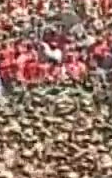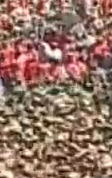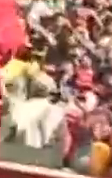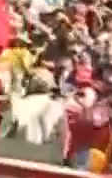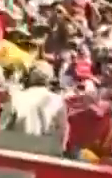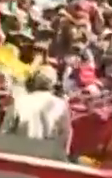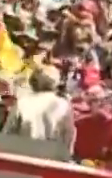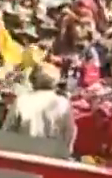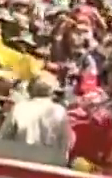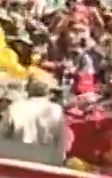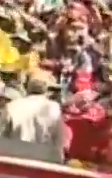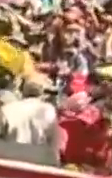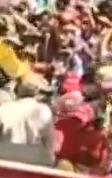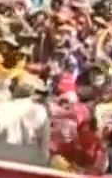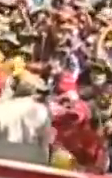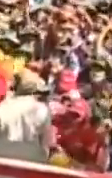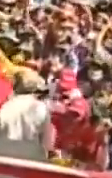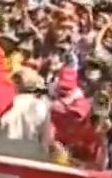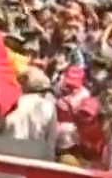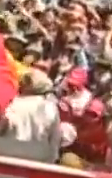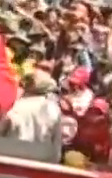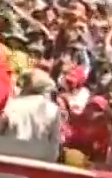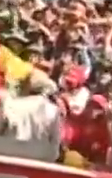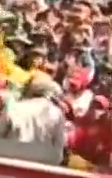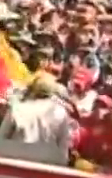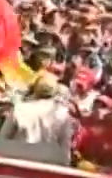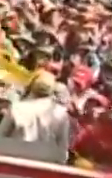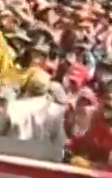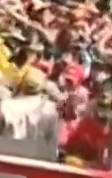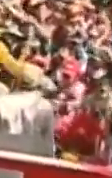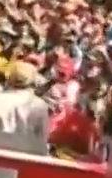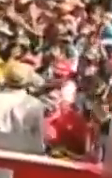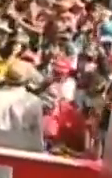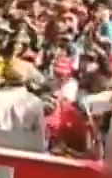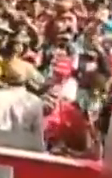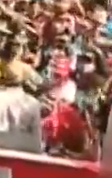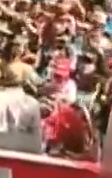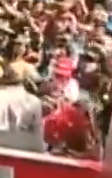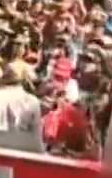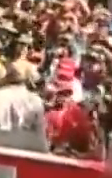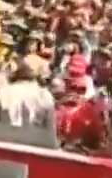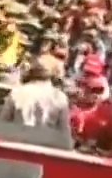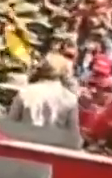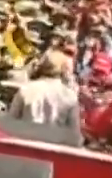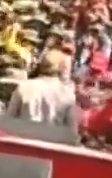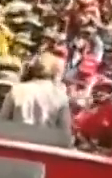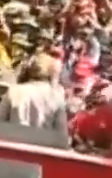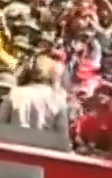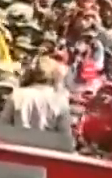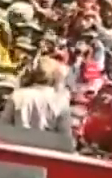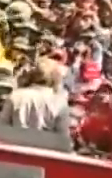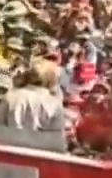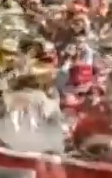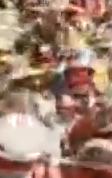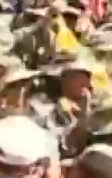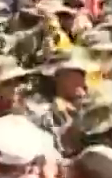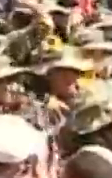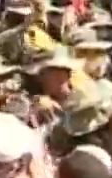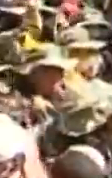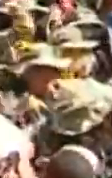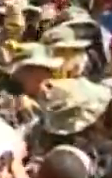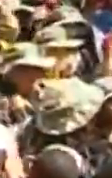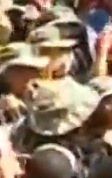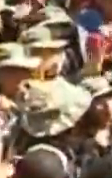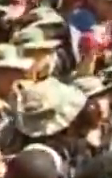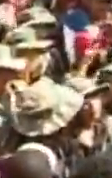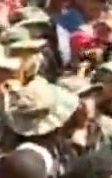Hoy vemos a esas mismas mujeres, a esos mismos hombres, a la juventud que se une también a esta gran lucha independentista,